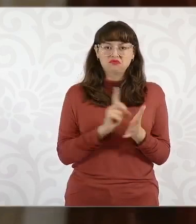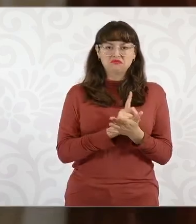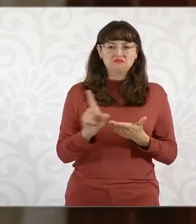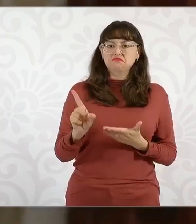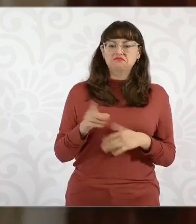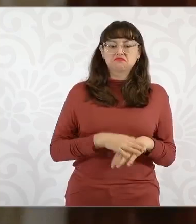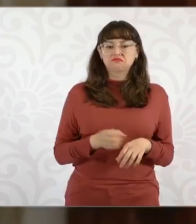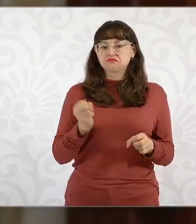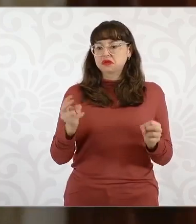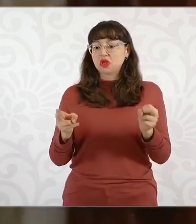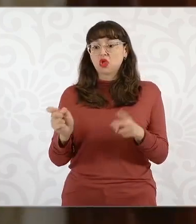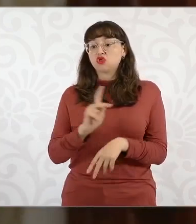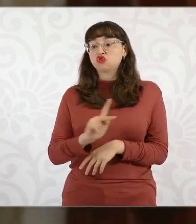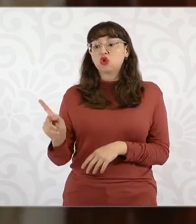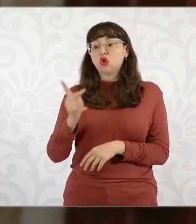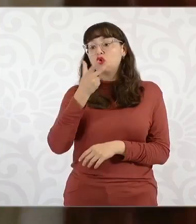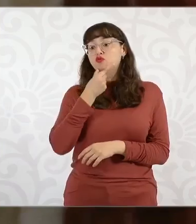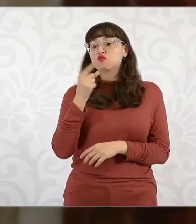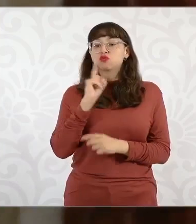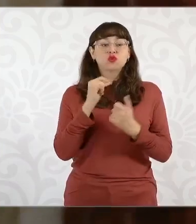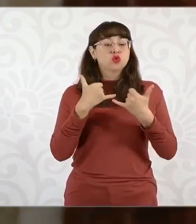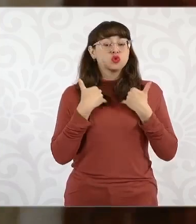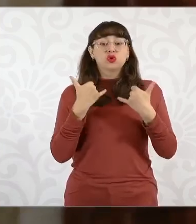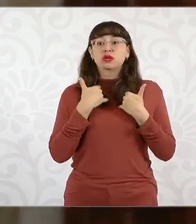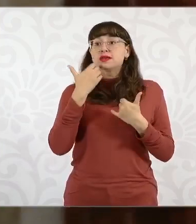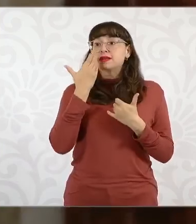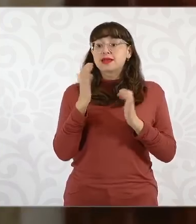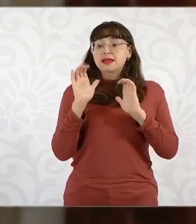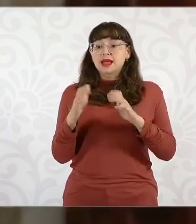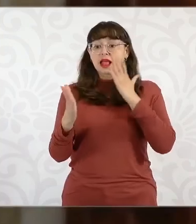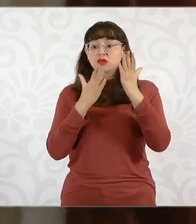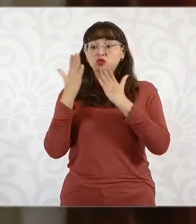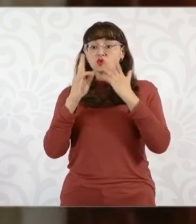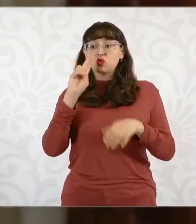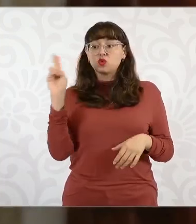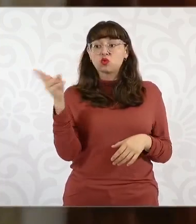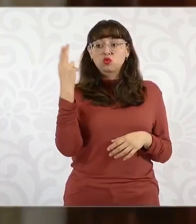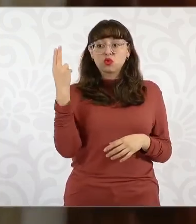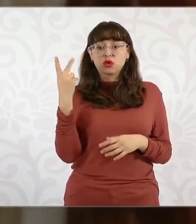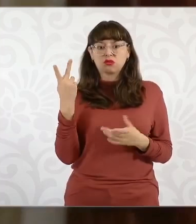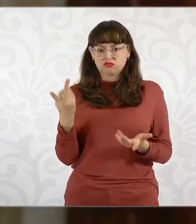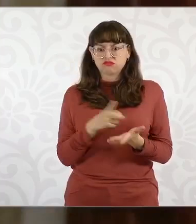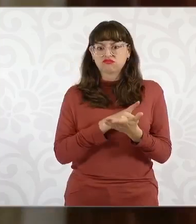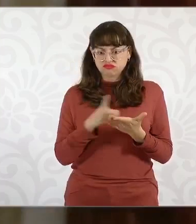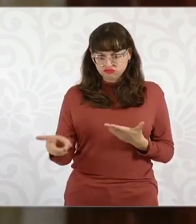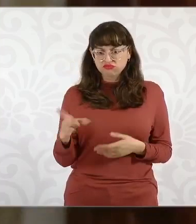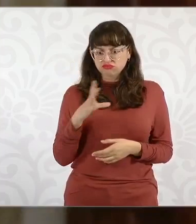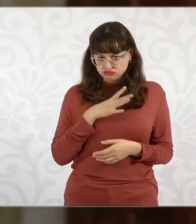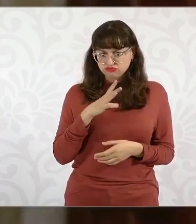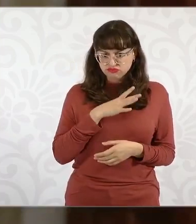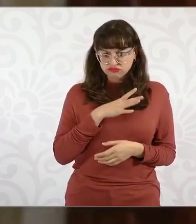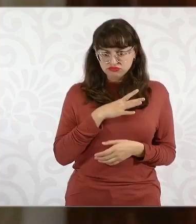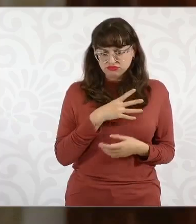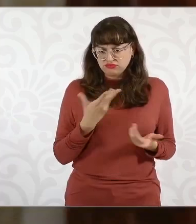todos los jóvenes y todas las jóvenes que aspiren a esta educación superior pues tienen justamente este derecho. Y